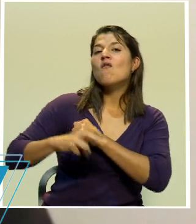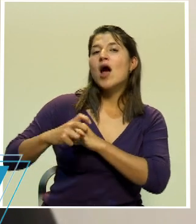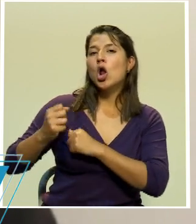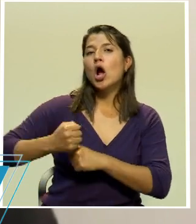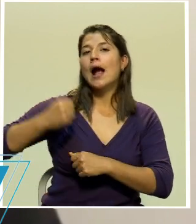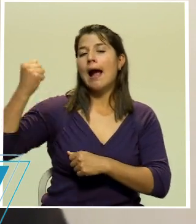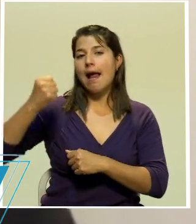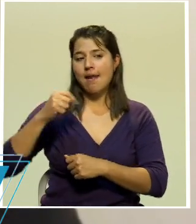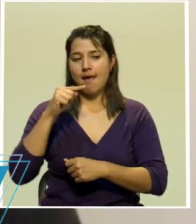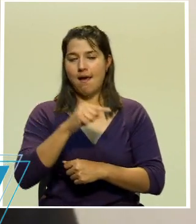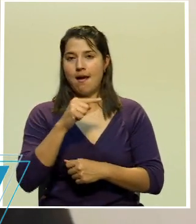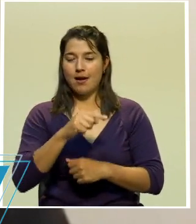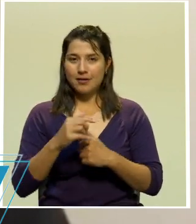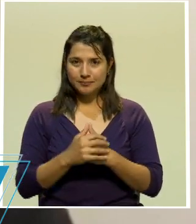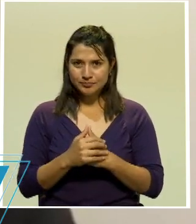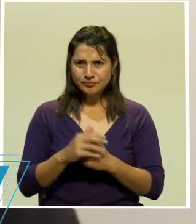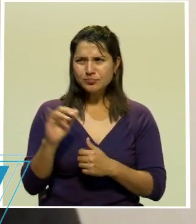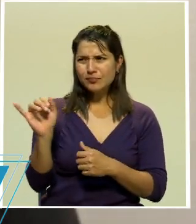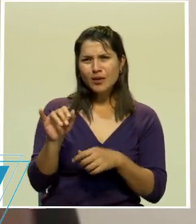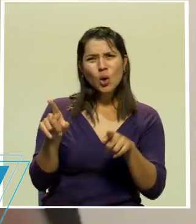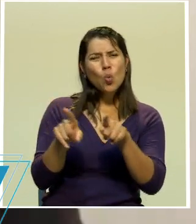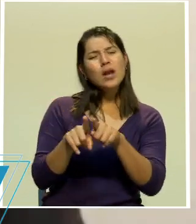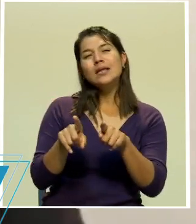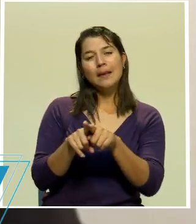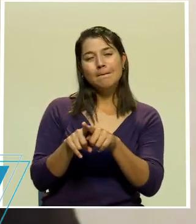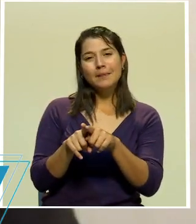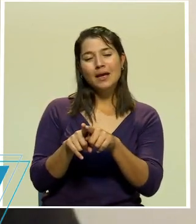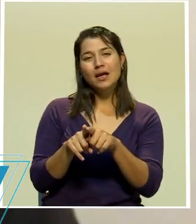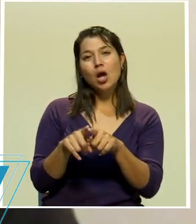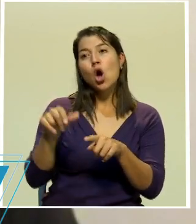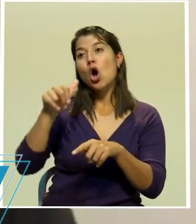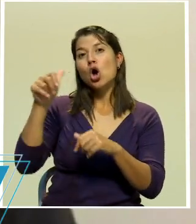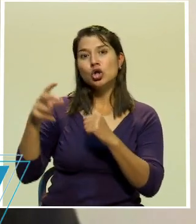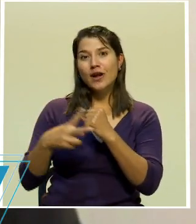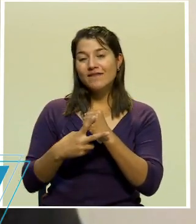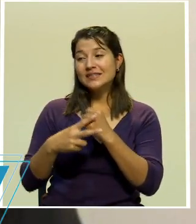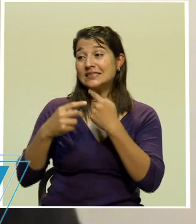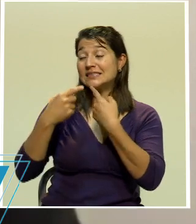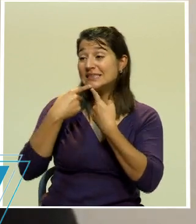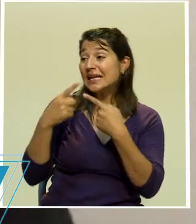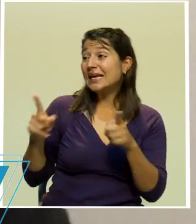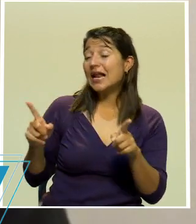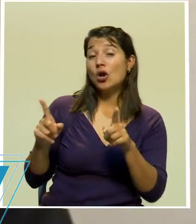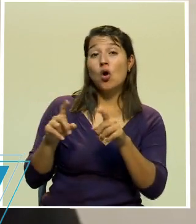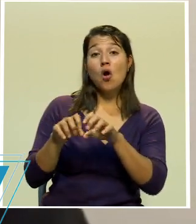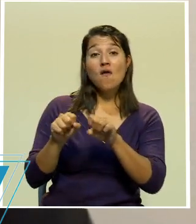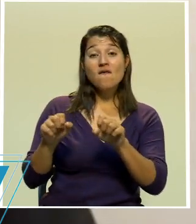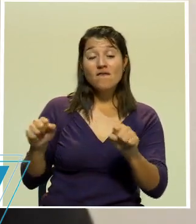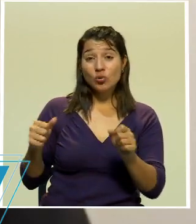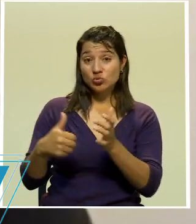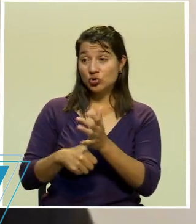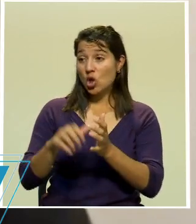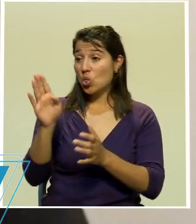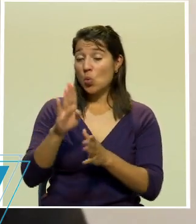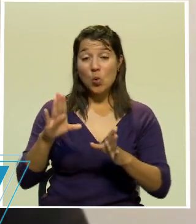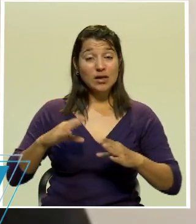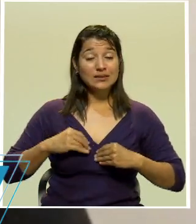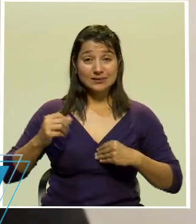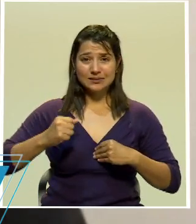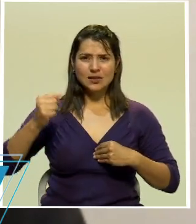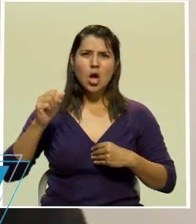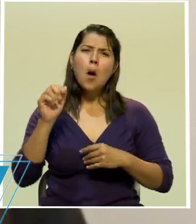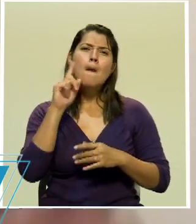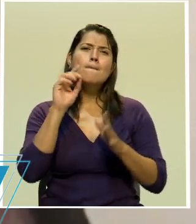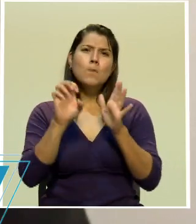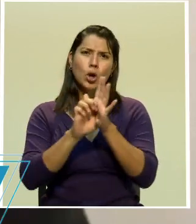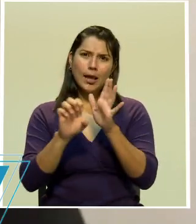Berlusconi perdió la elección contra Romano Prodi, declaró que había sido fraude electoral y nunca reconoció la elección. Incluso en un país tan calmado como